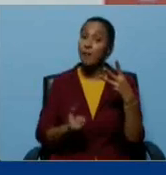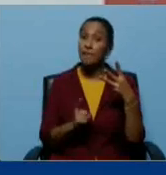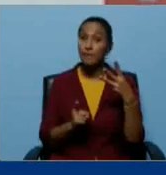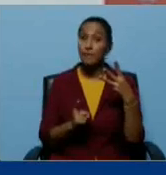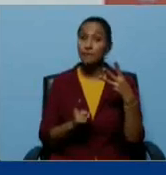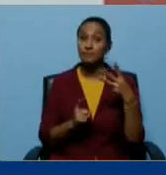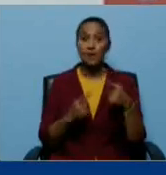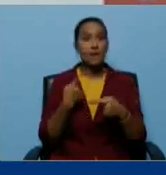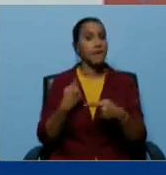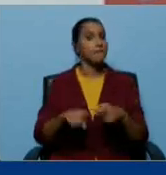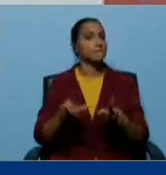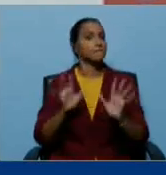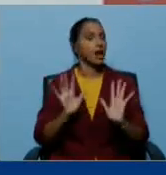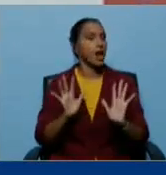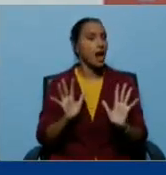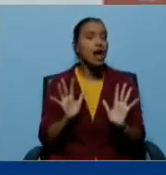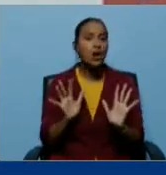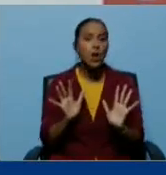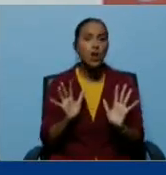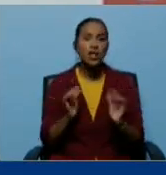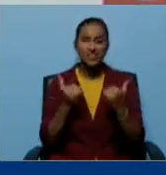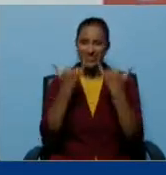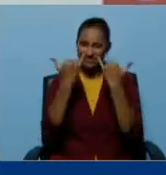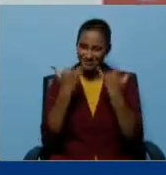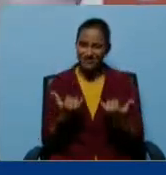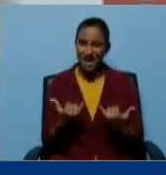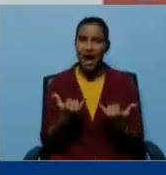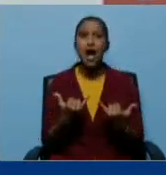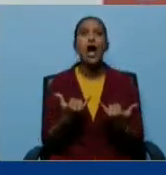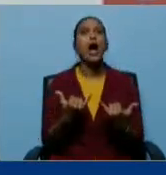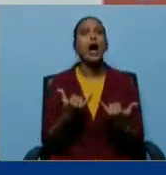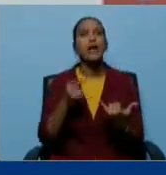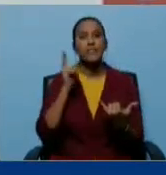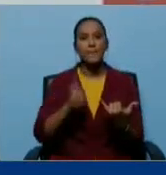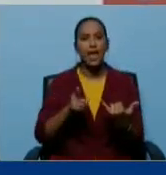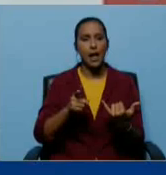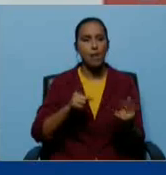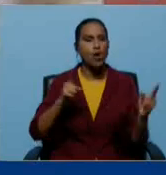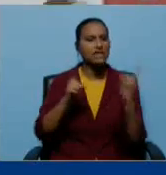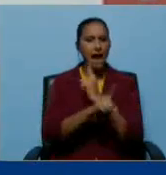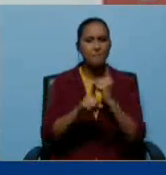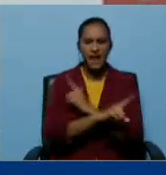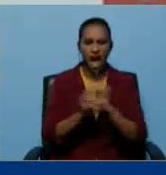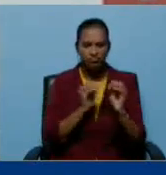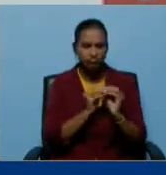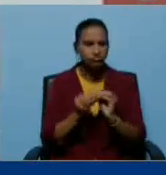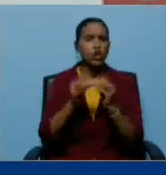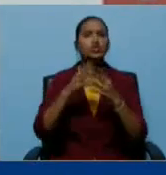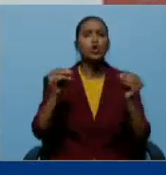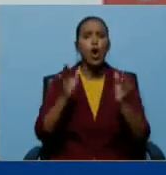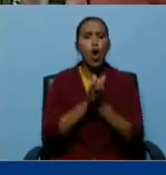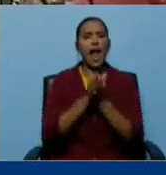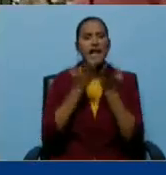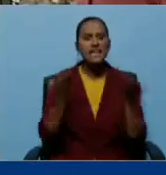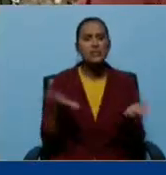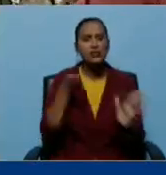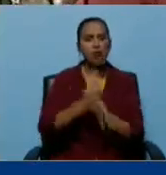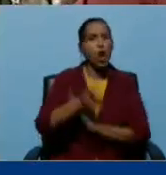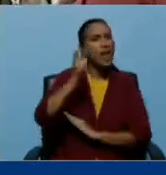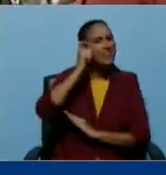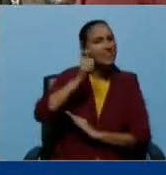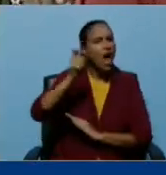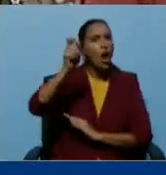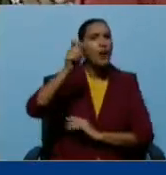Pero desde ya hay que rehacer los manuales de la política. Hay que rehacer todas las teorías y todos los libros.